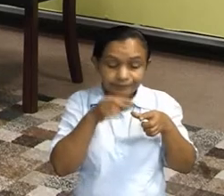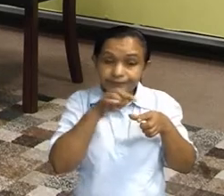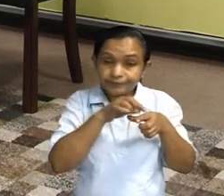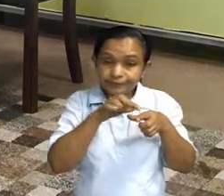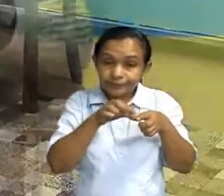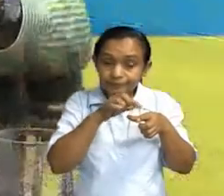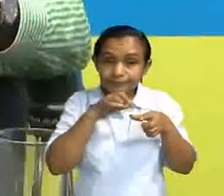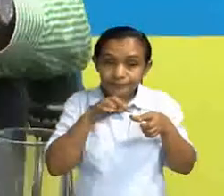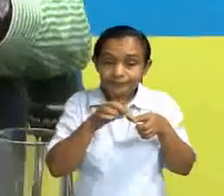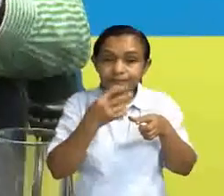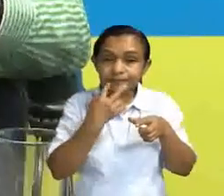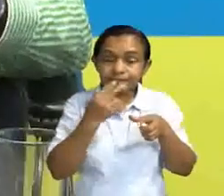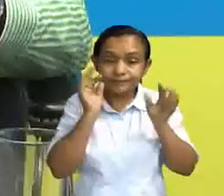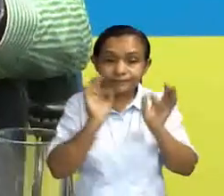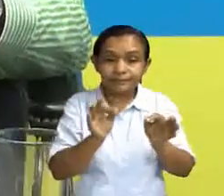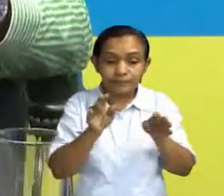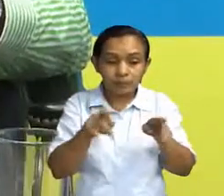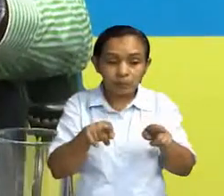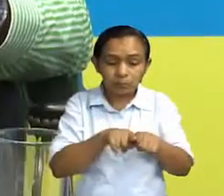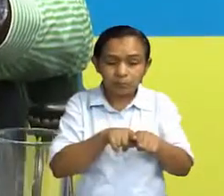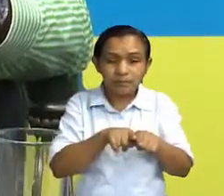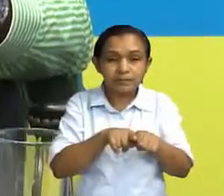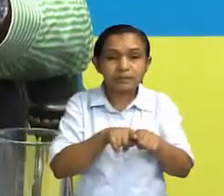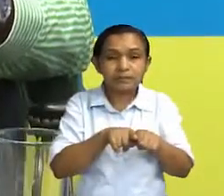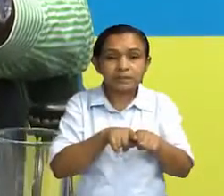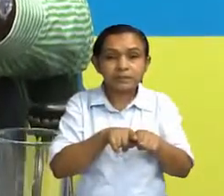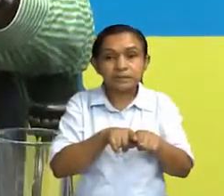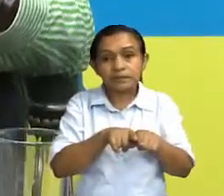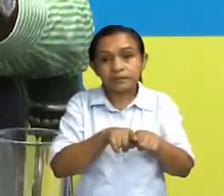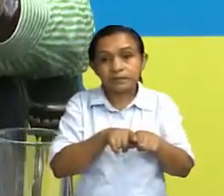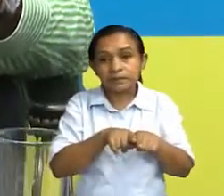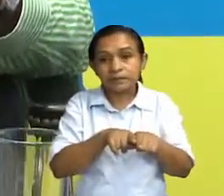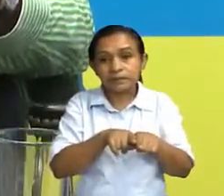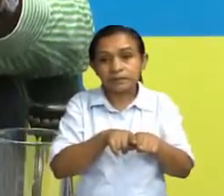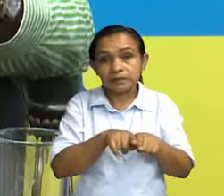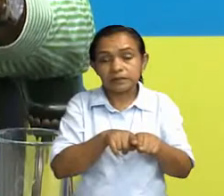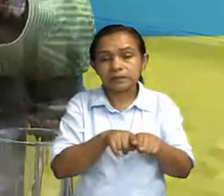labios menores, se cerraron completamente.